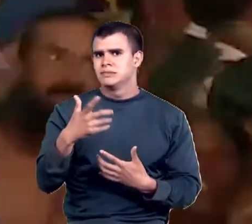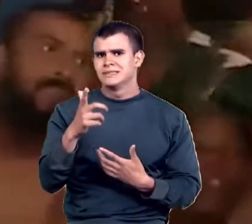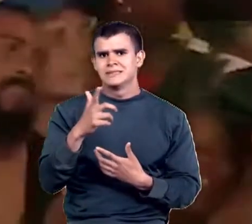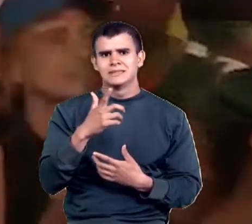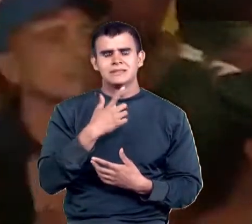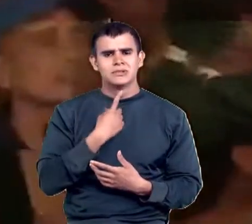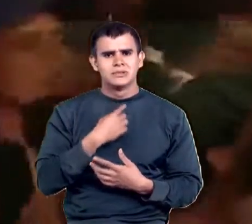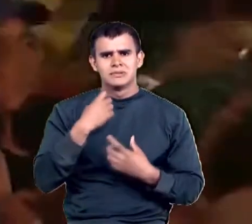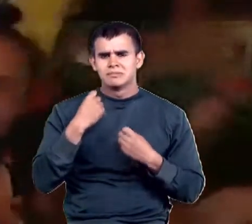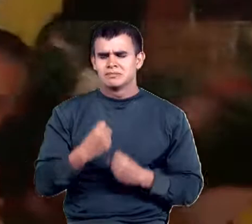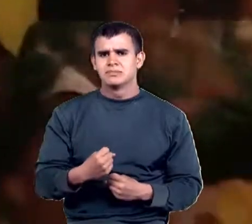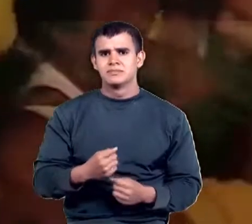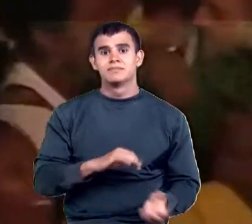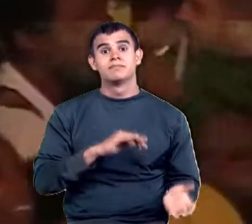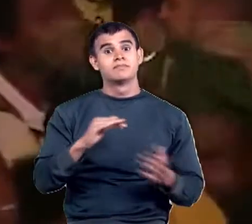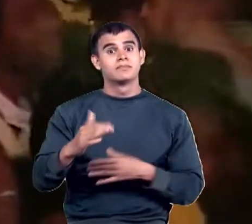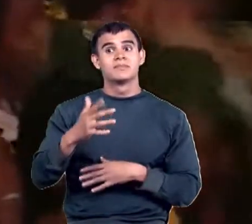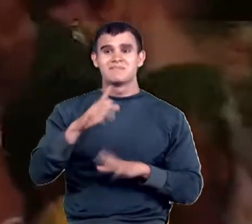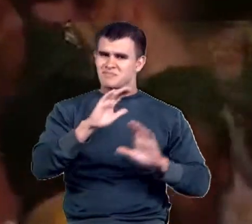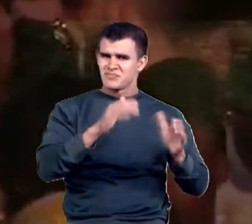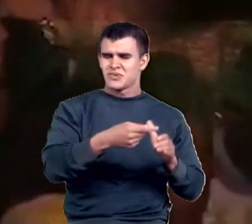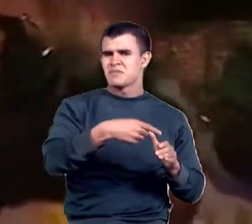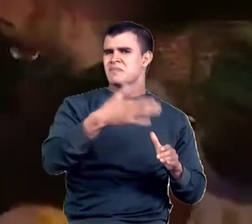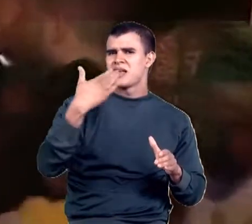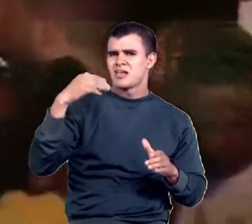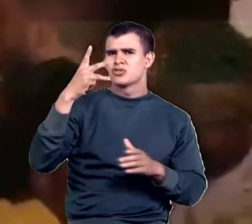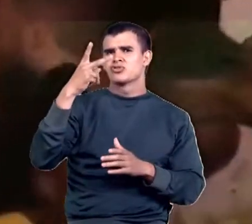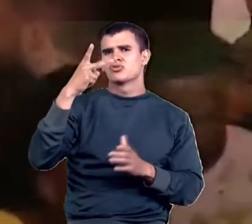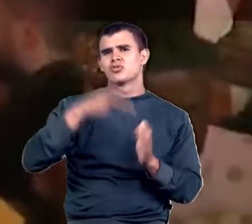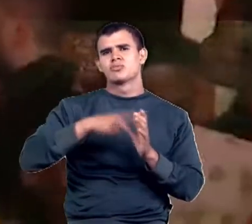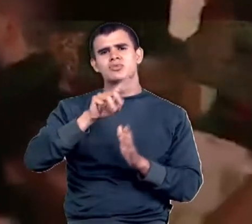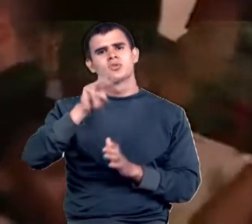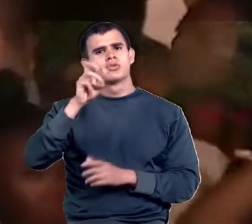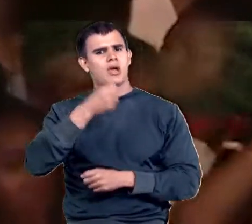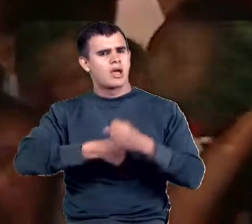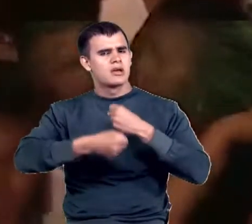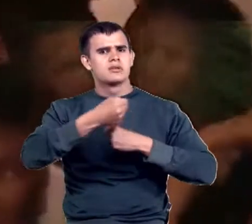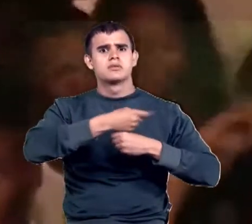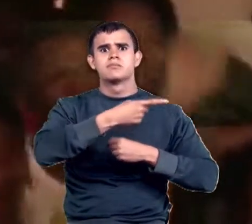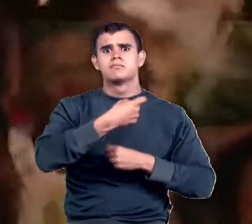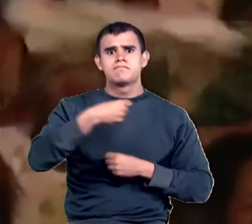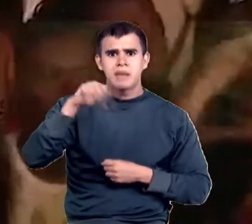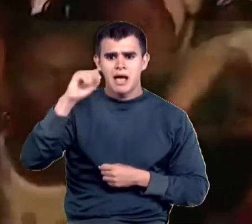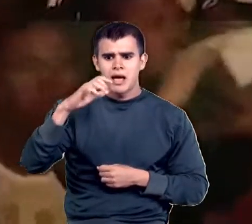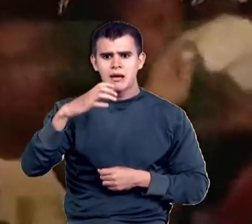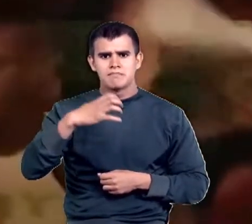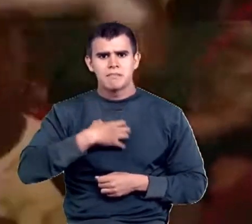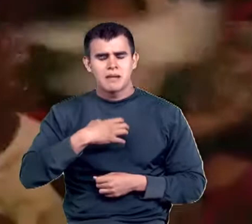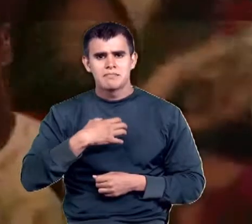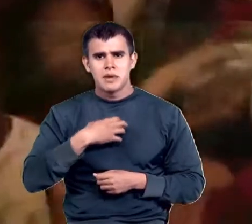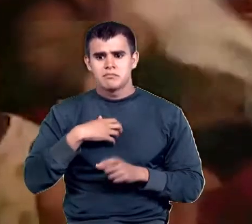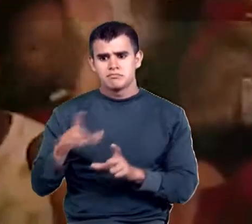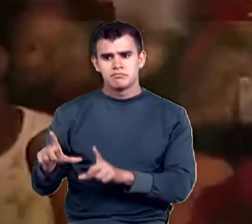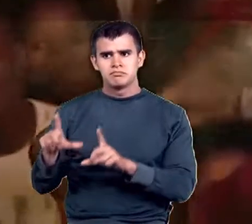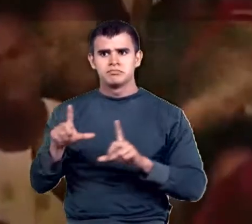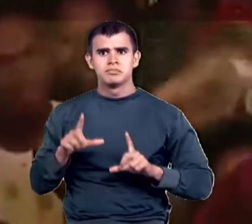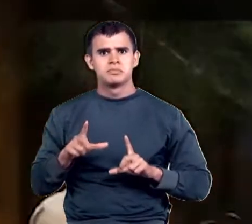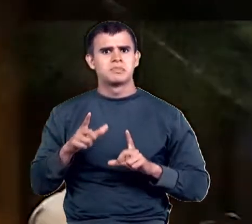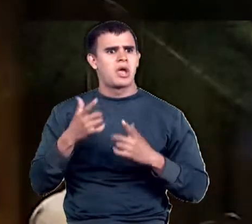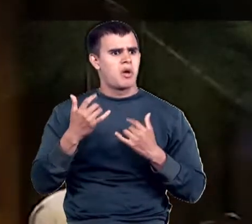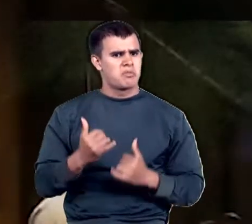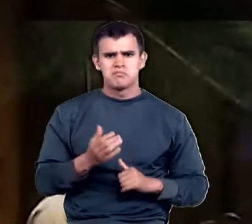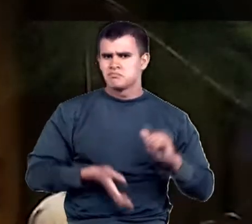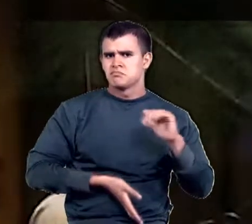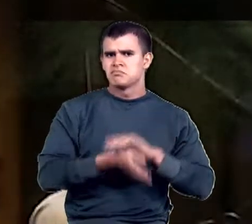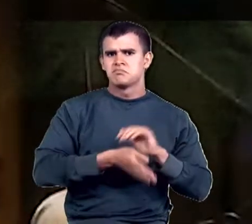muy impresionante. Esta agrupación, que ya logró ser ganadora del Petronio Álvarez en el 2018 como mejor chirimía, ahora le apuesta a posicionar sus